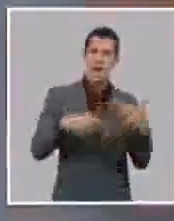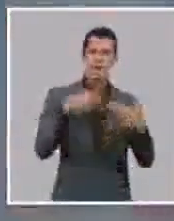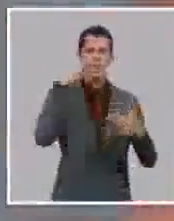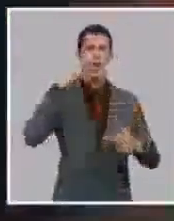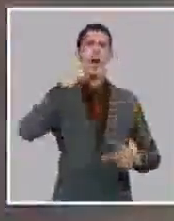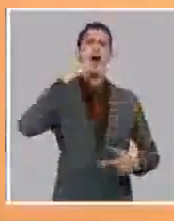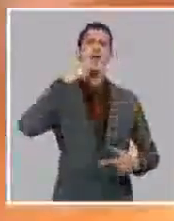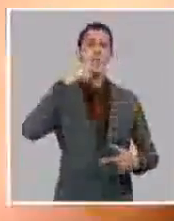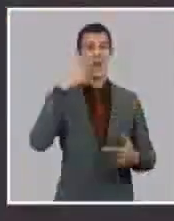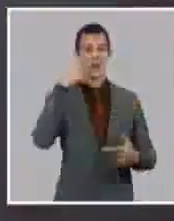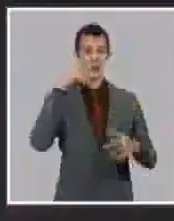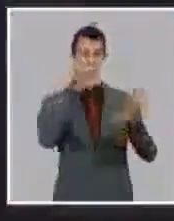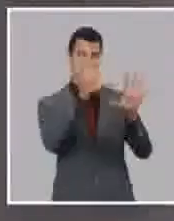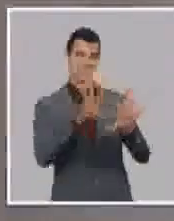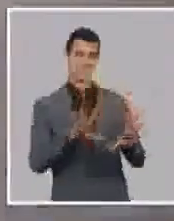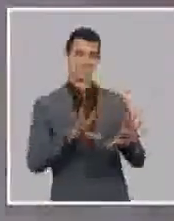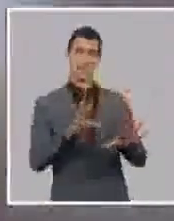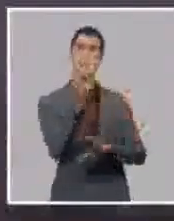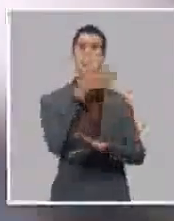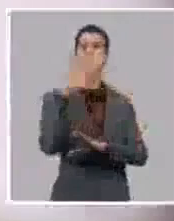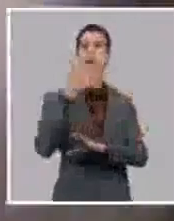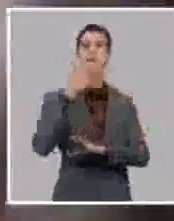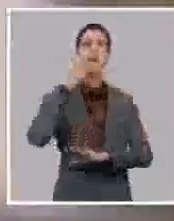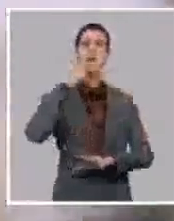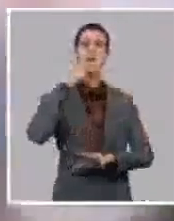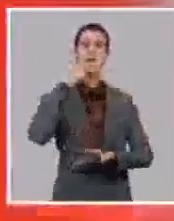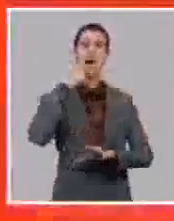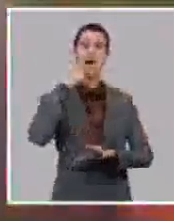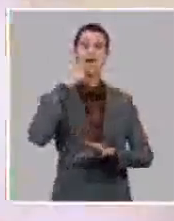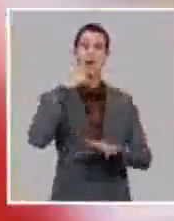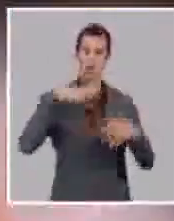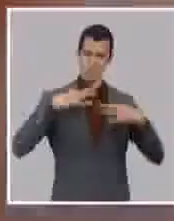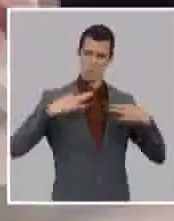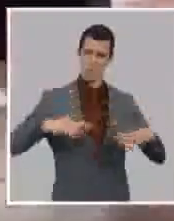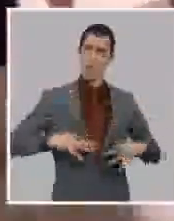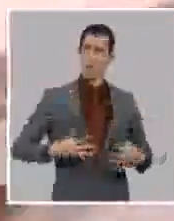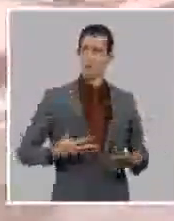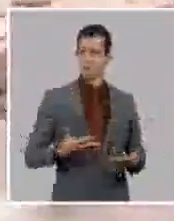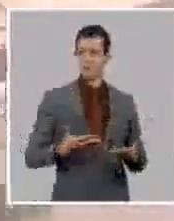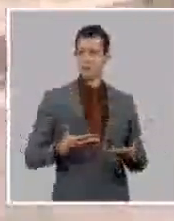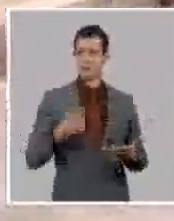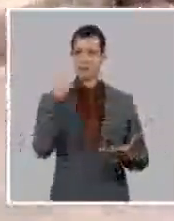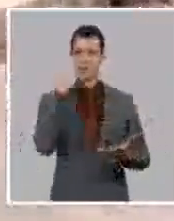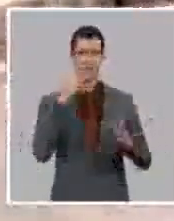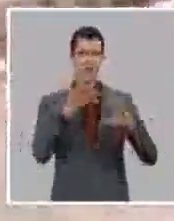bandera americana, mira el desparpajo, mira la manera en que se actúa.